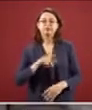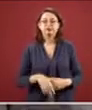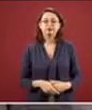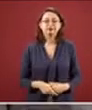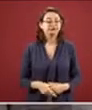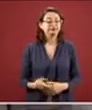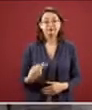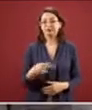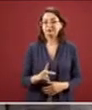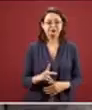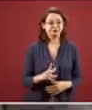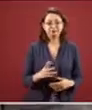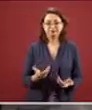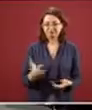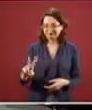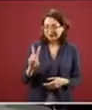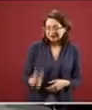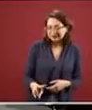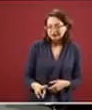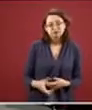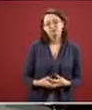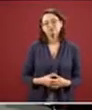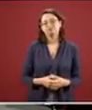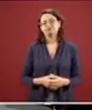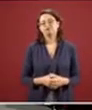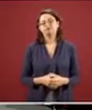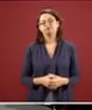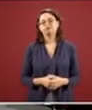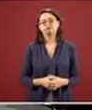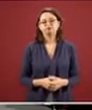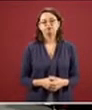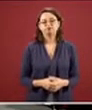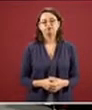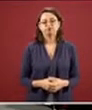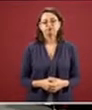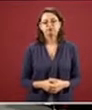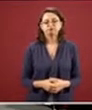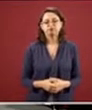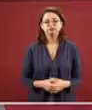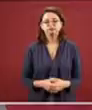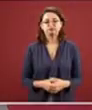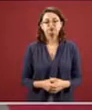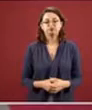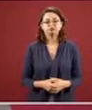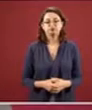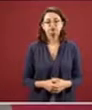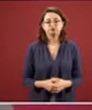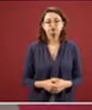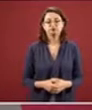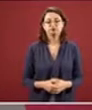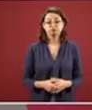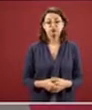Pero no es cierto eso, ¿no? O sea, y no te contesto a ti,